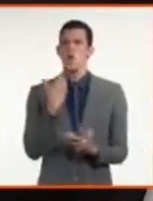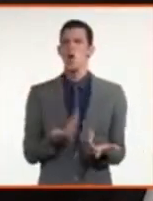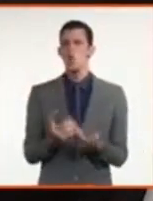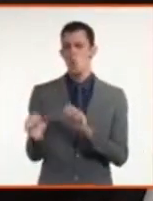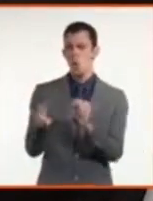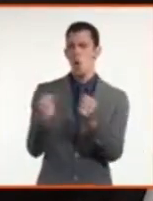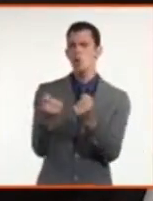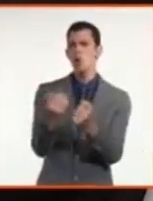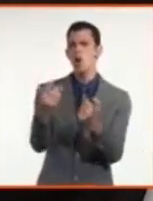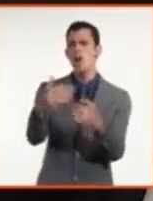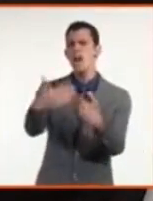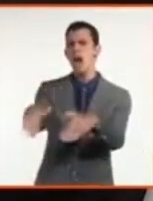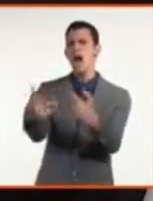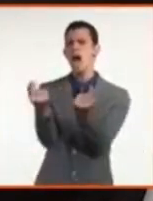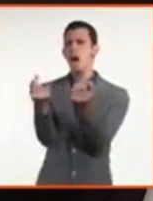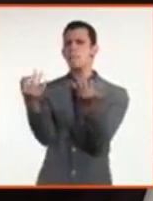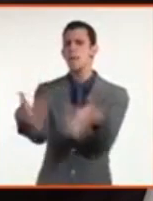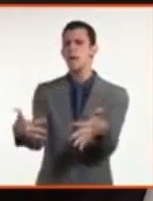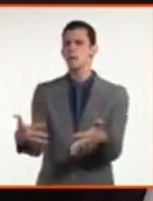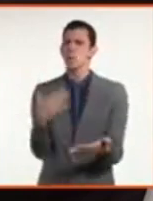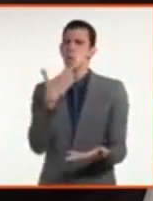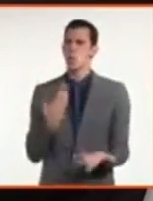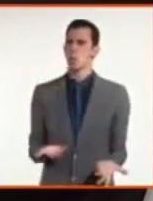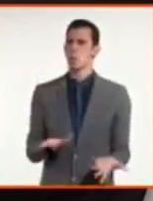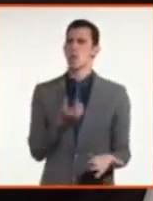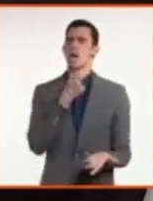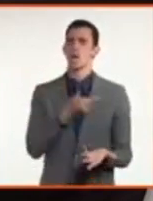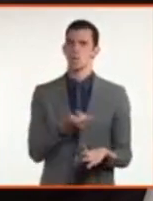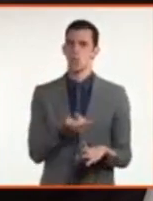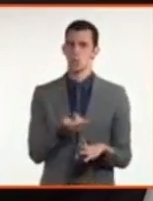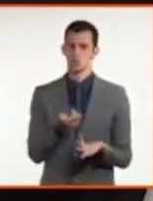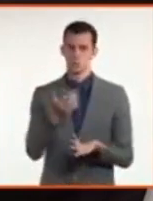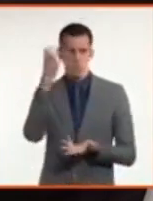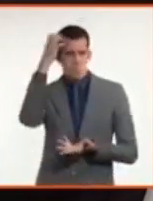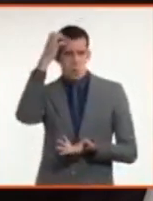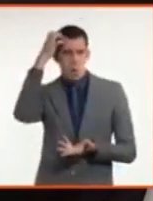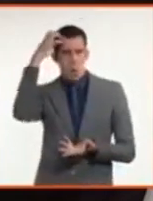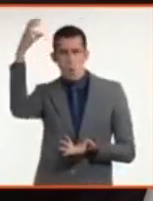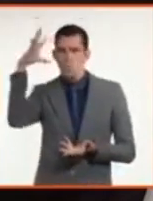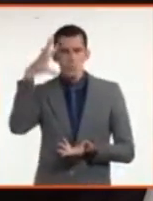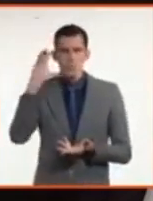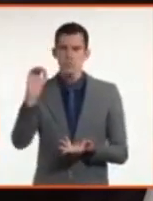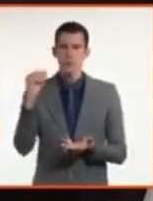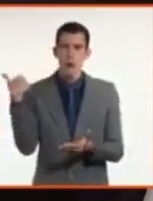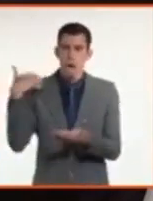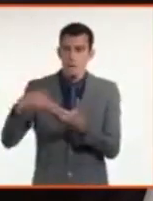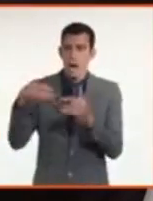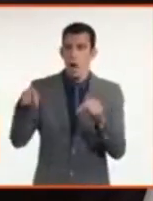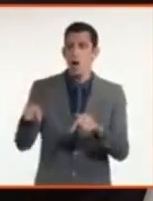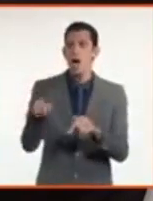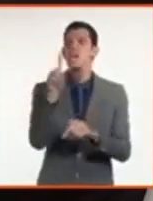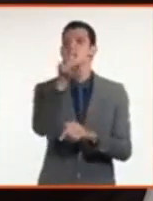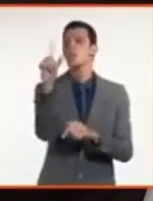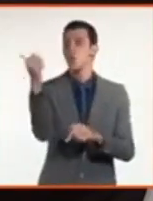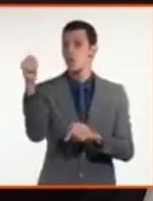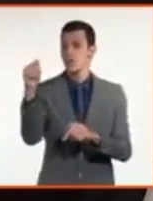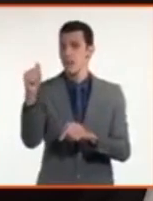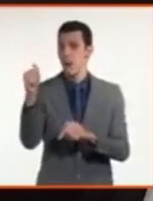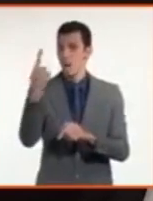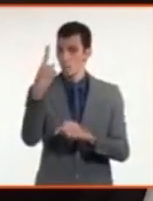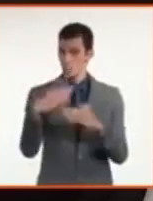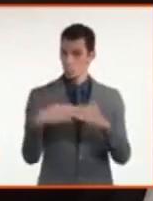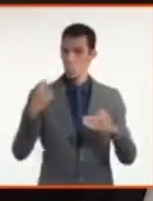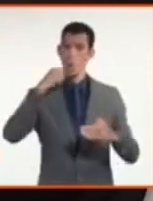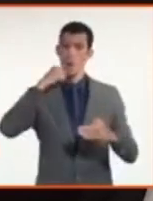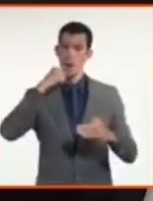estado a pagar más que en particular para que el pueblo le venda los dólares por ahora 110 luego como contramedida el particular por pagar más